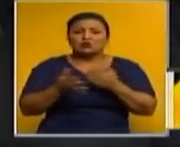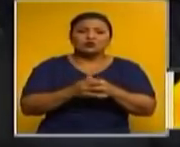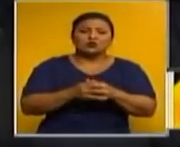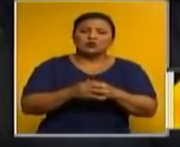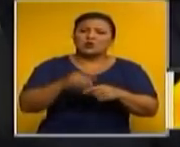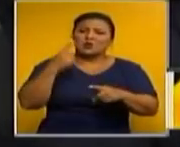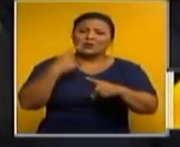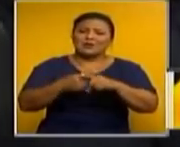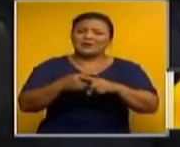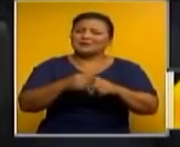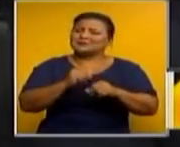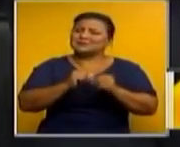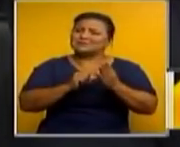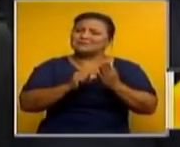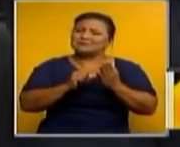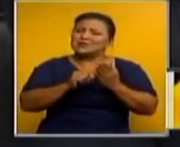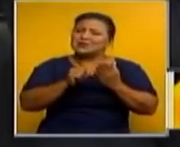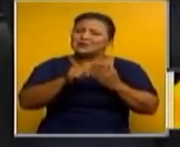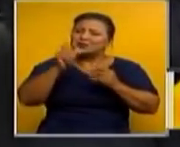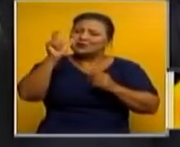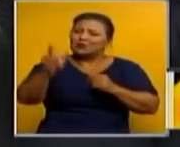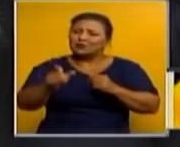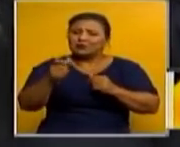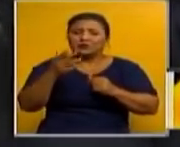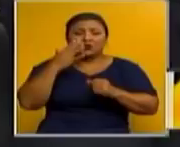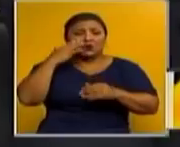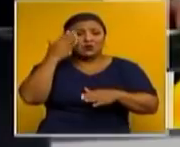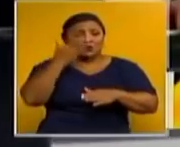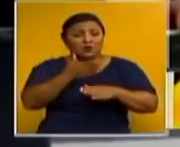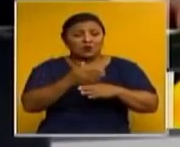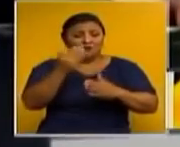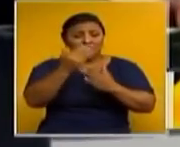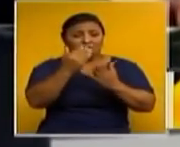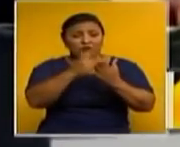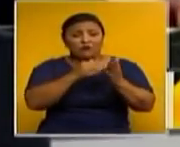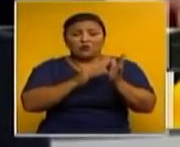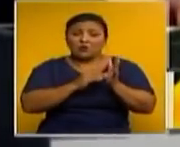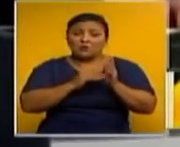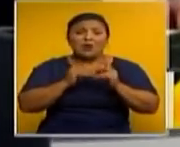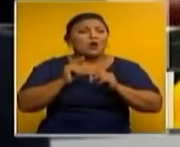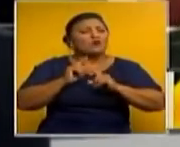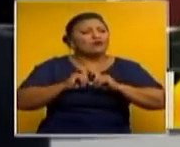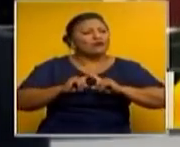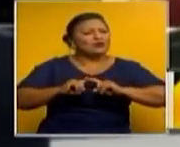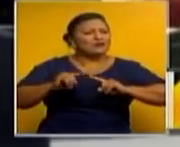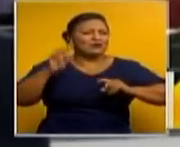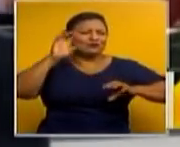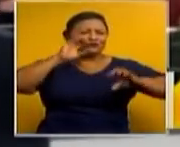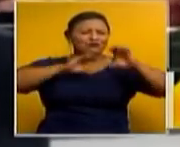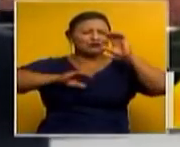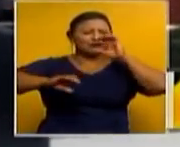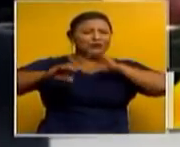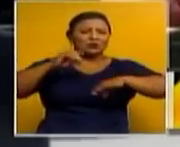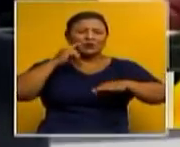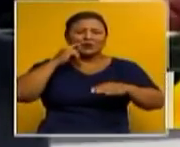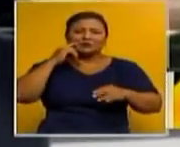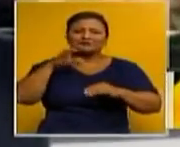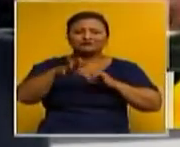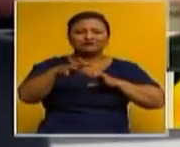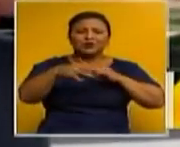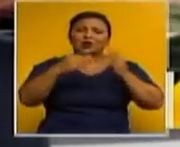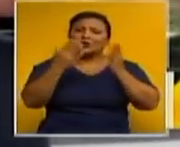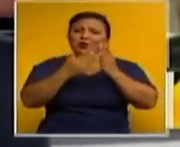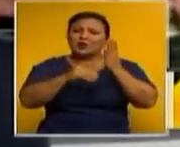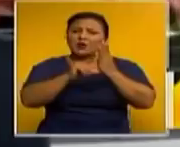exministros no son las únicas personas señaladas en ese informe. Hay varias observaciones y movimientos financieros que la